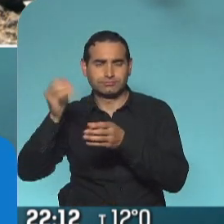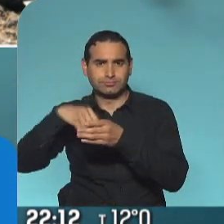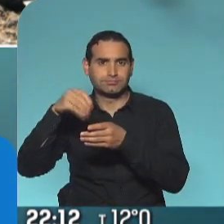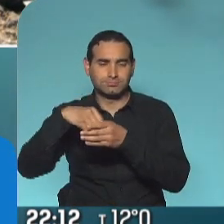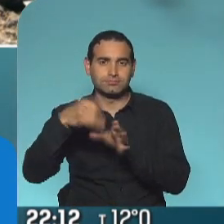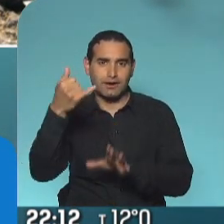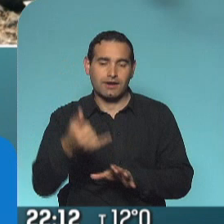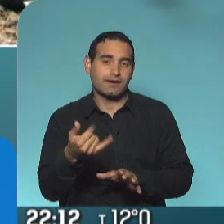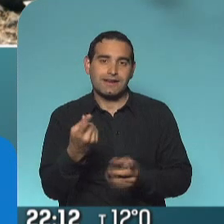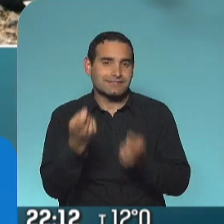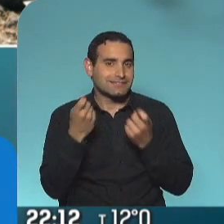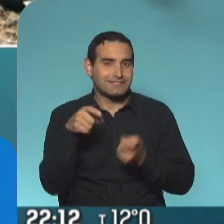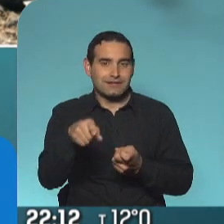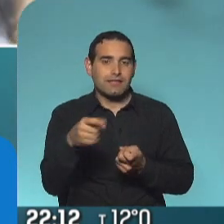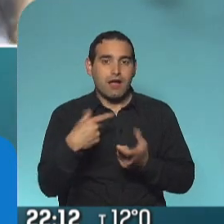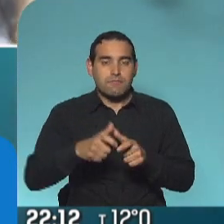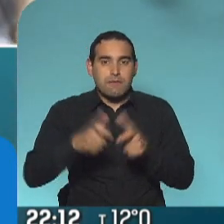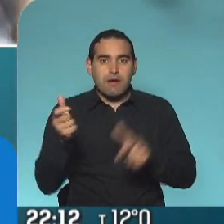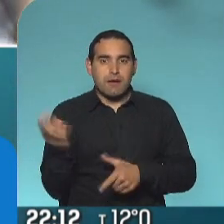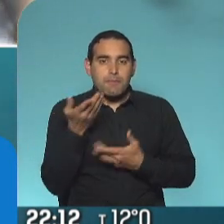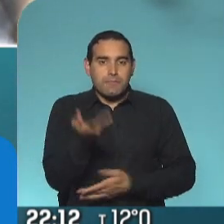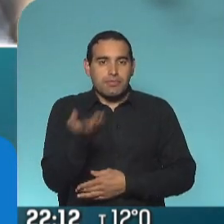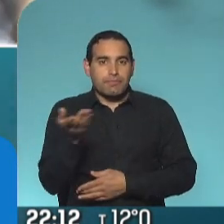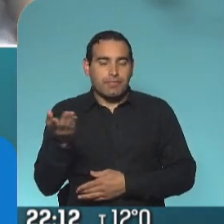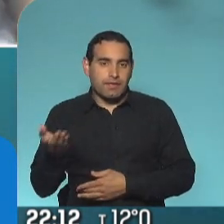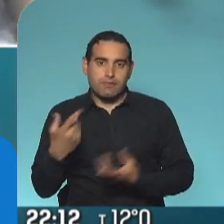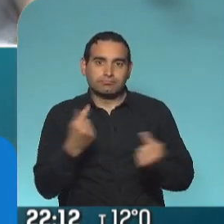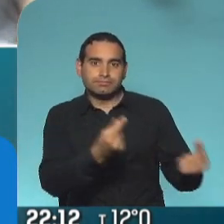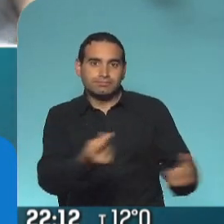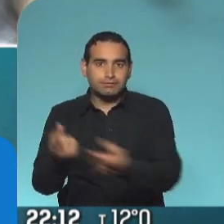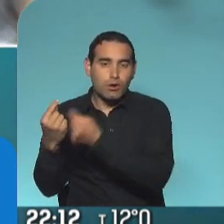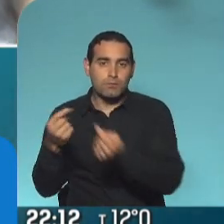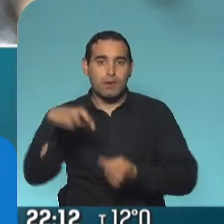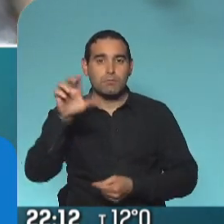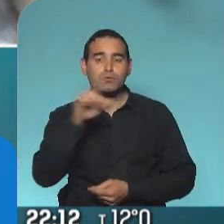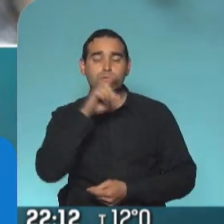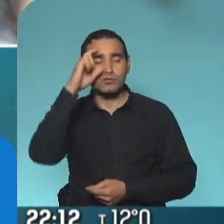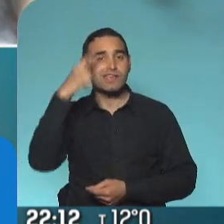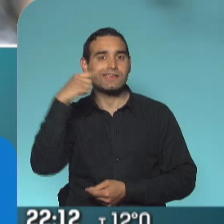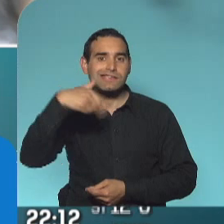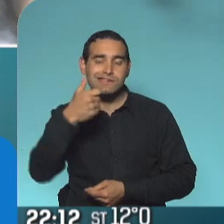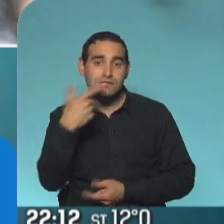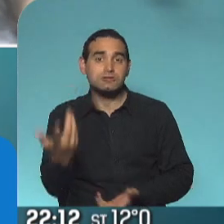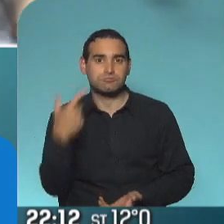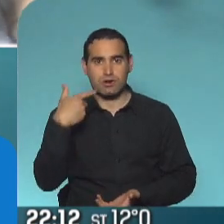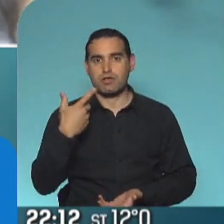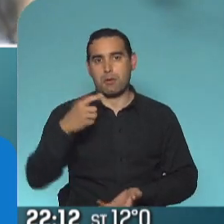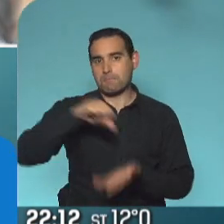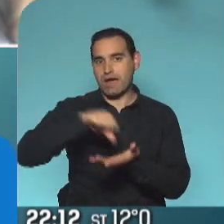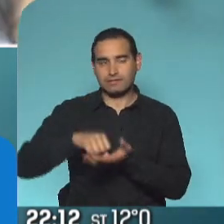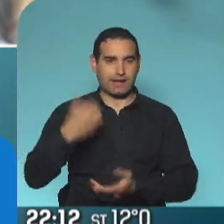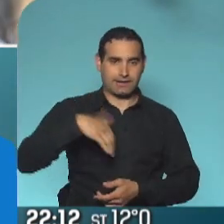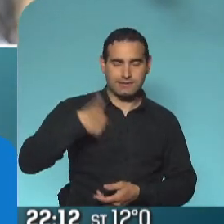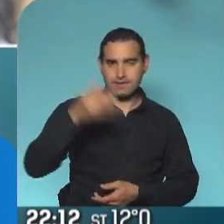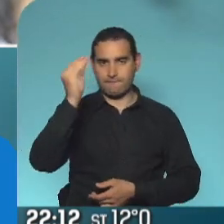mayores niveles de proteína, es decir, hay un aumento de la demanda mundial de proteínas que hace que los modelos de desarrollo de países como